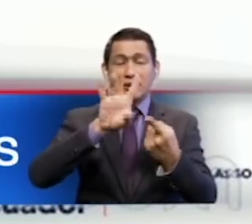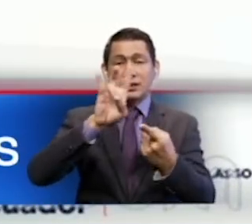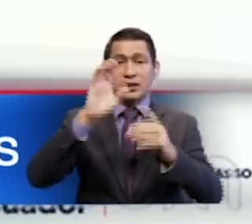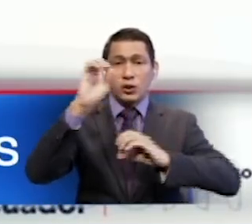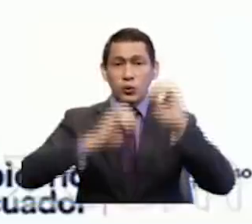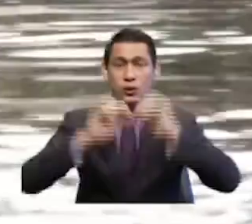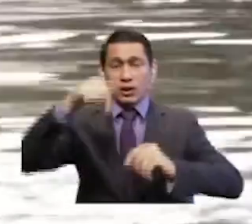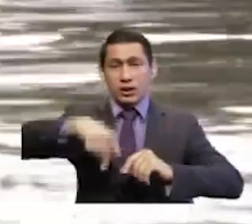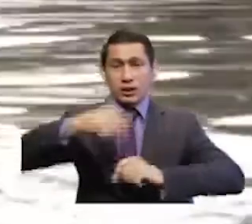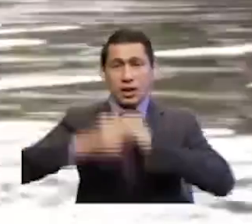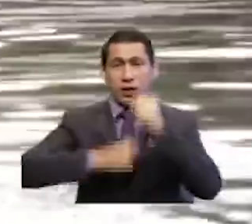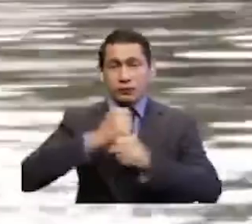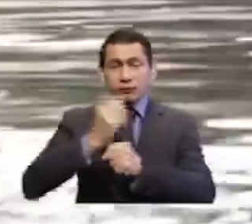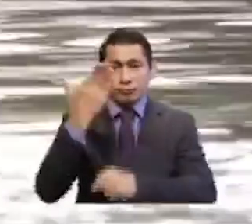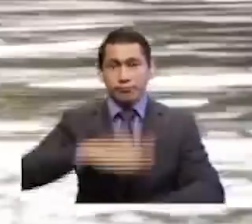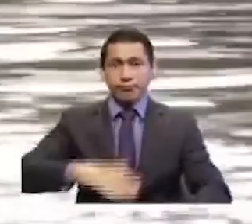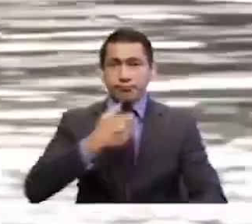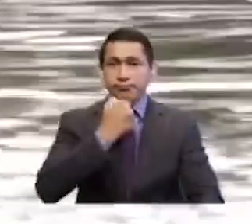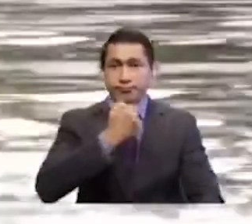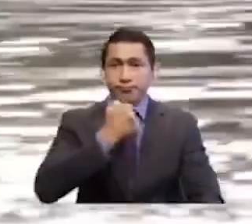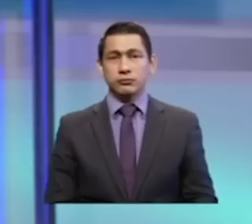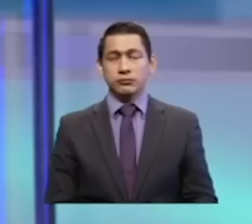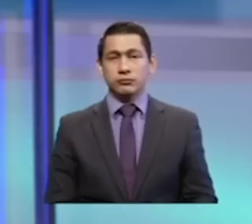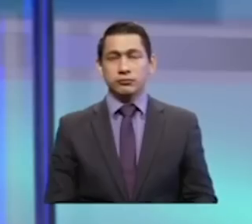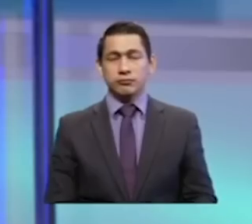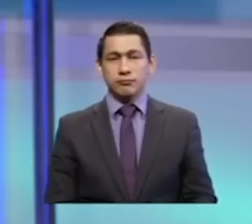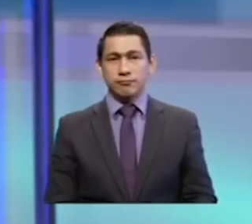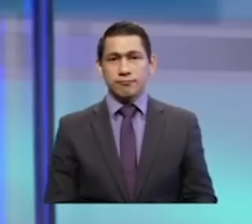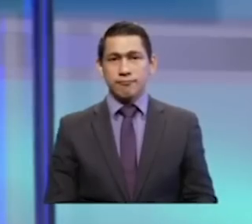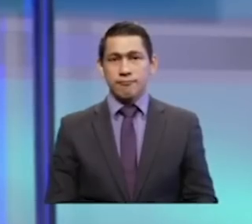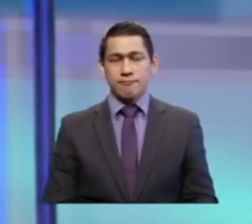año. Lucero Llanos, TC Televisión.